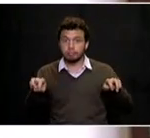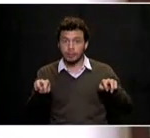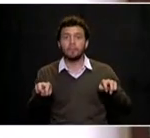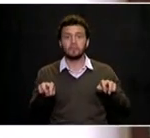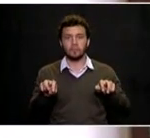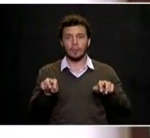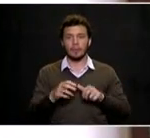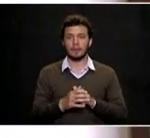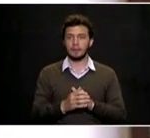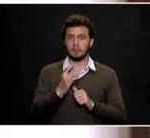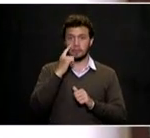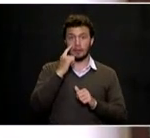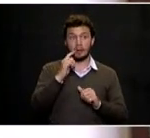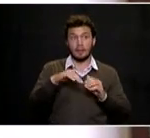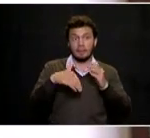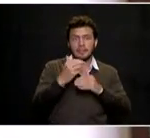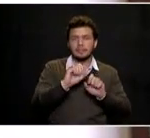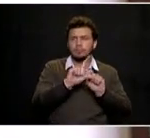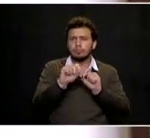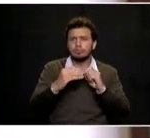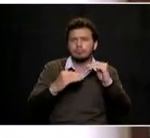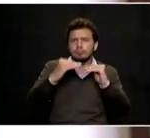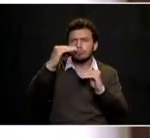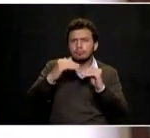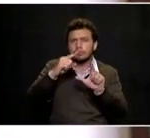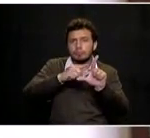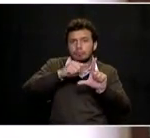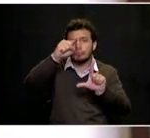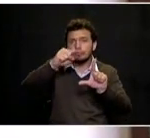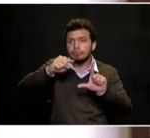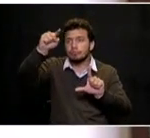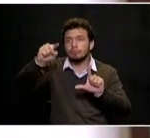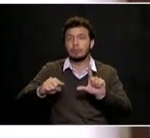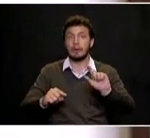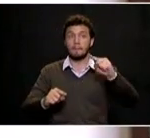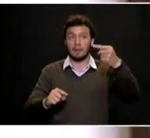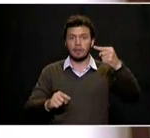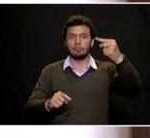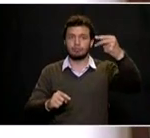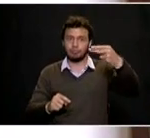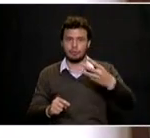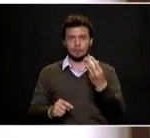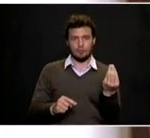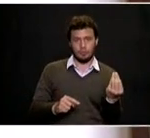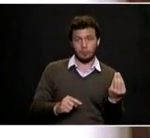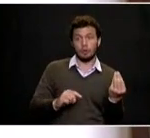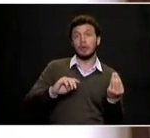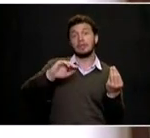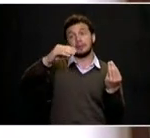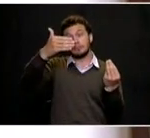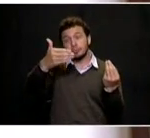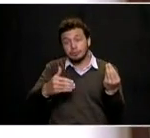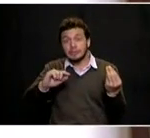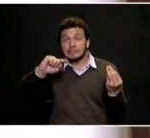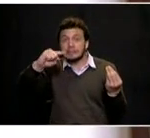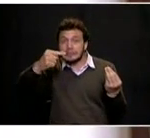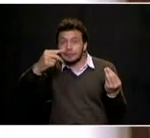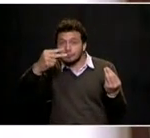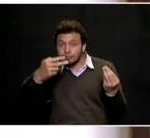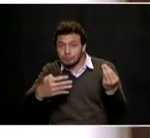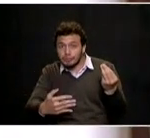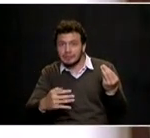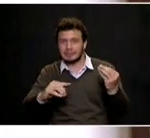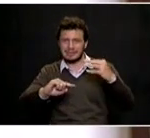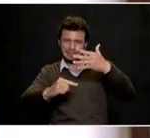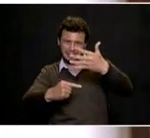primeras 5 y las siguientes 5 casillas en esas encuestas ellos van a estar ubicados de la siguiente manera de esta forma los vamos a saludar